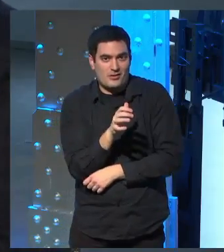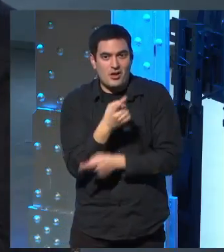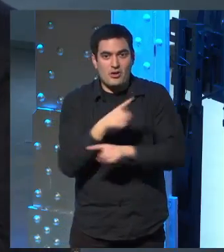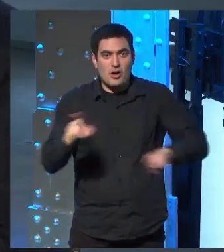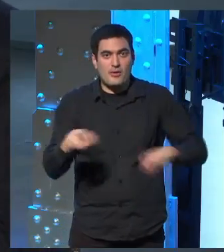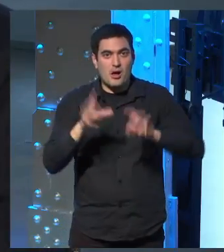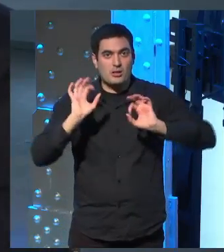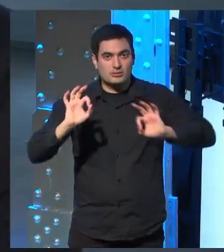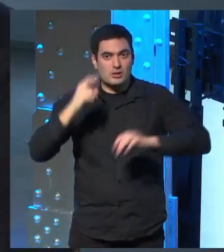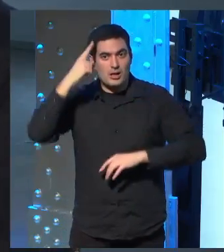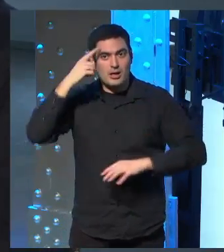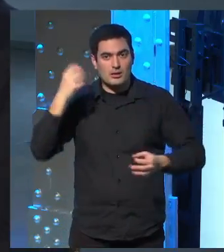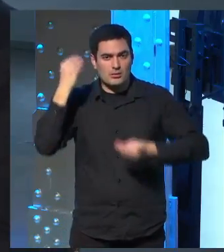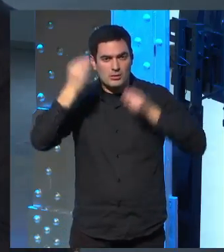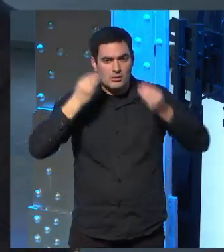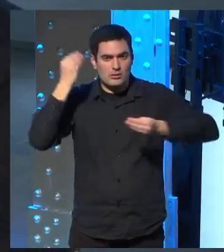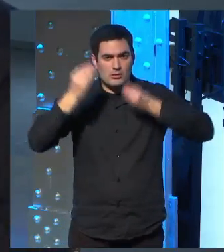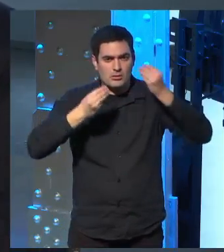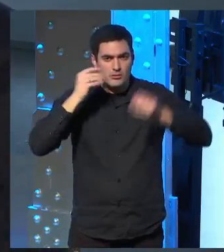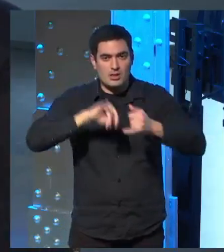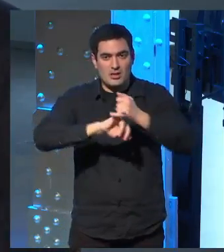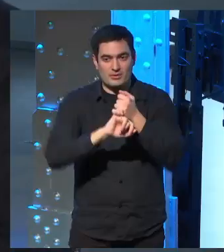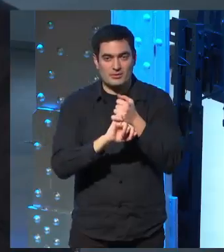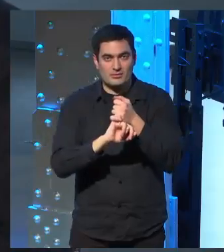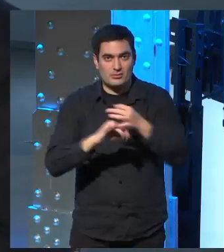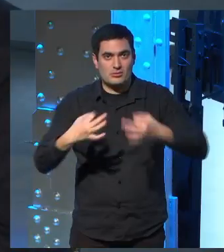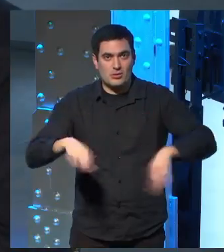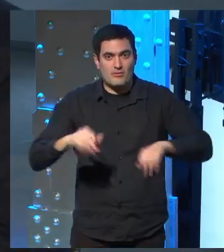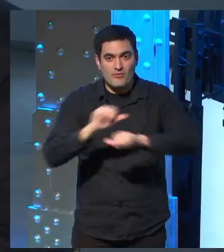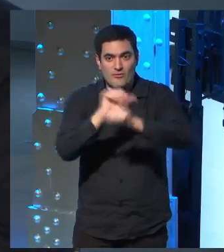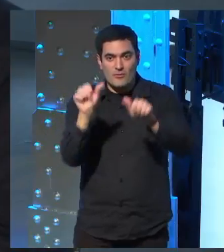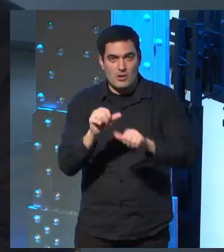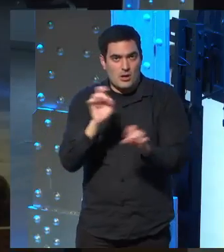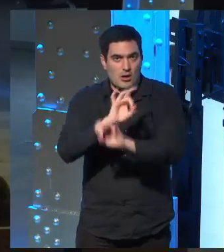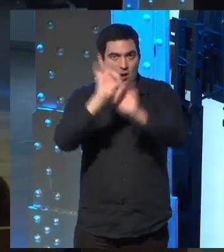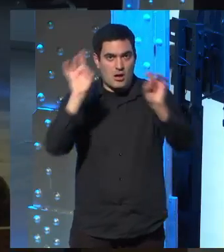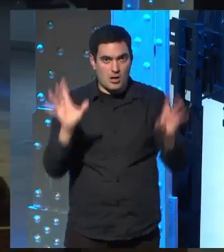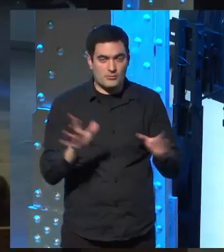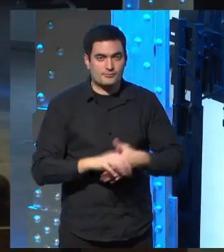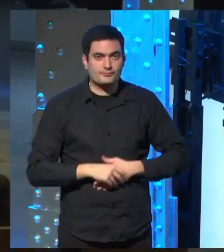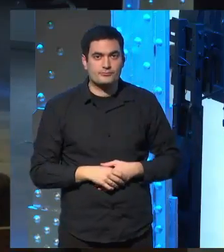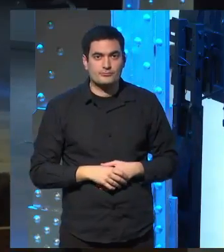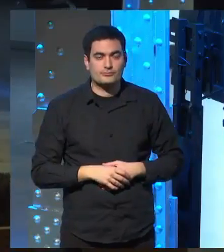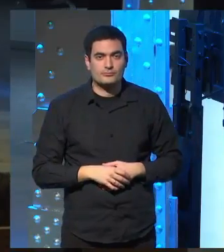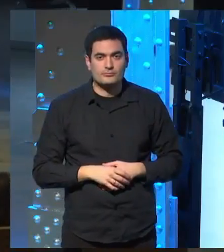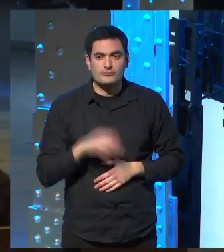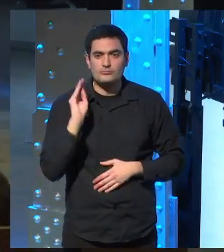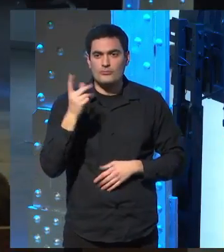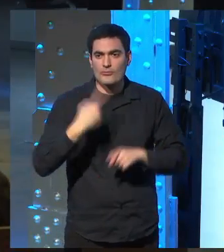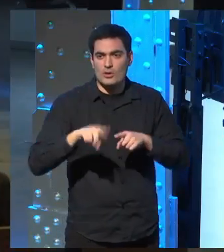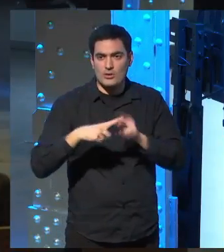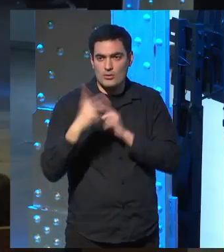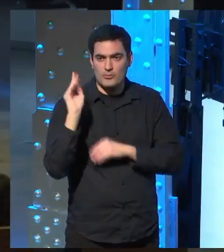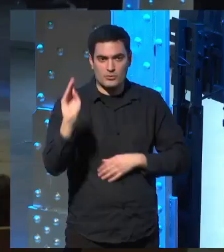muy especial, y yo creo que él está pensando en su esposa cuando lo compone de manera muy evidente. Quiero preguntar a los dos una cosa que